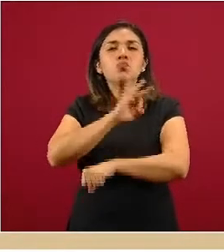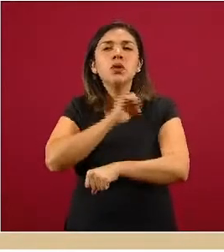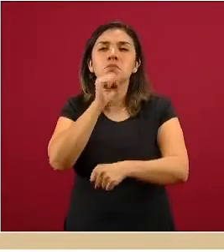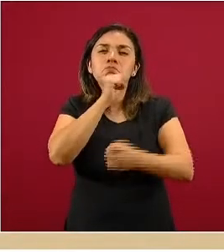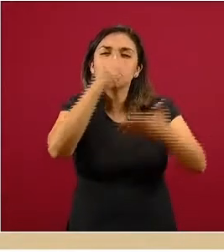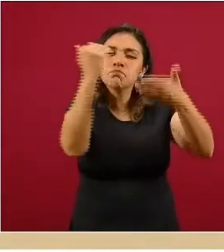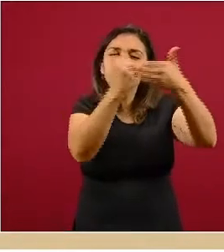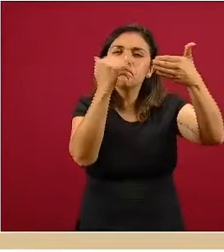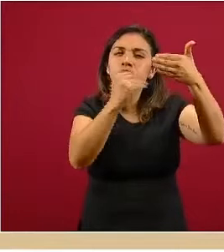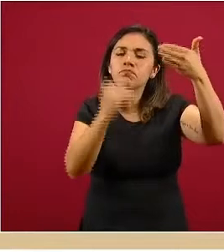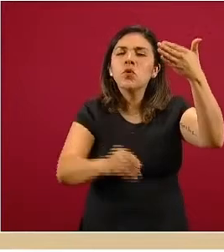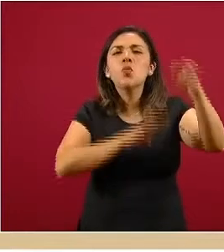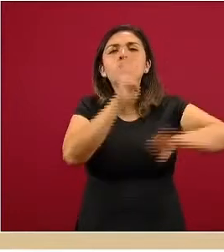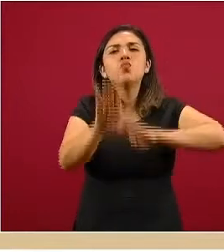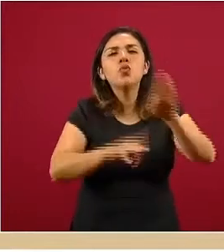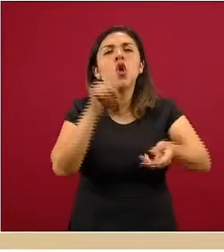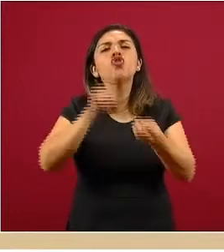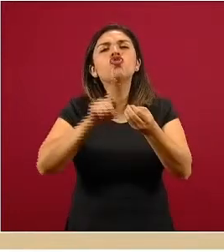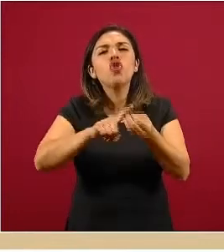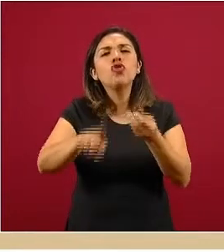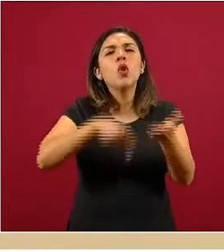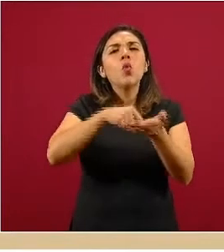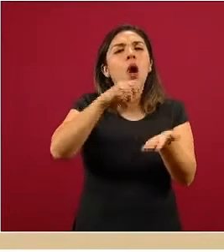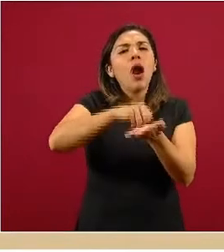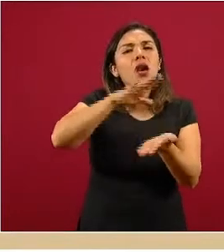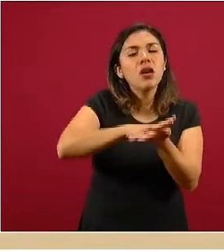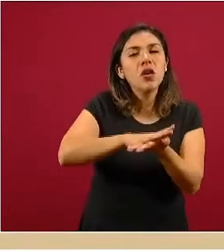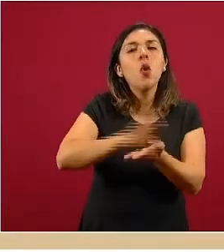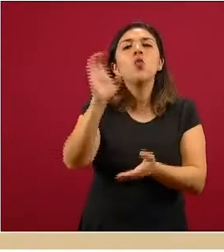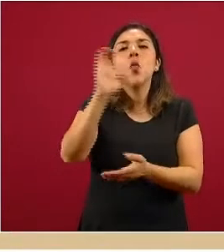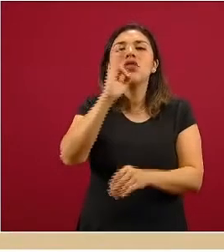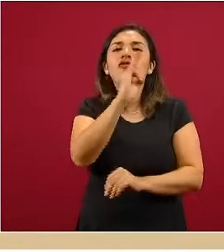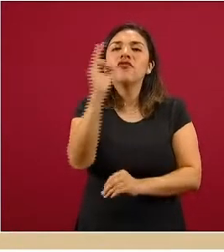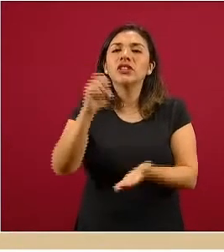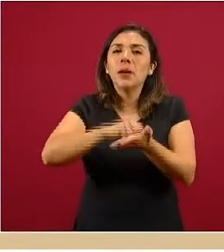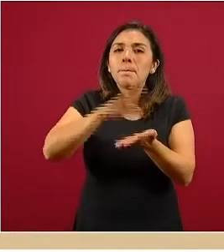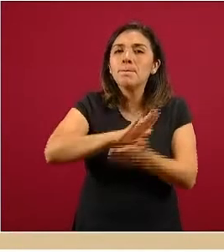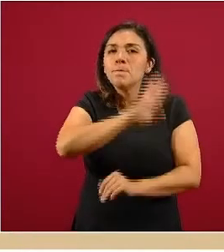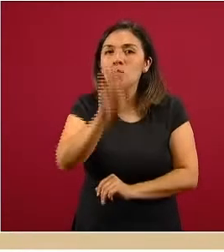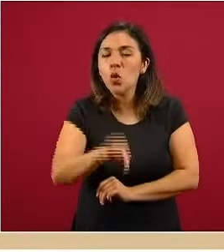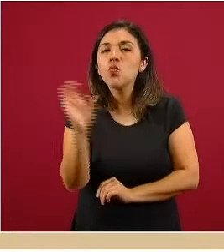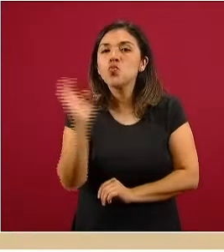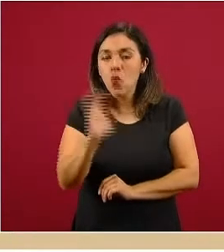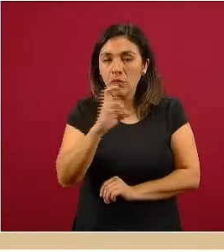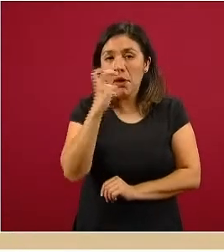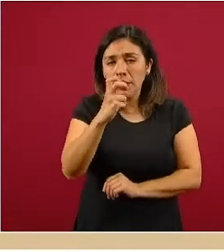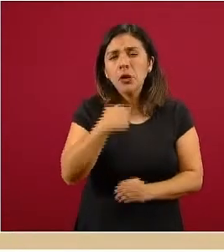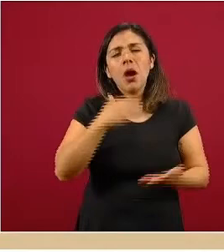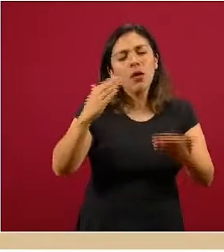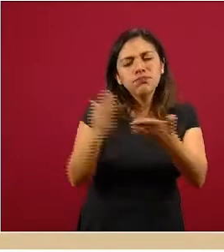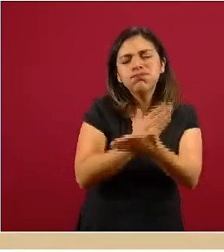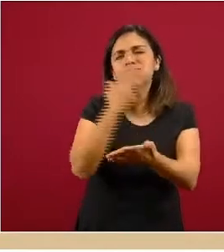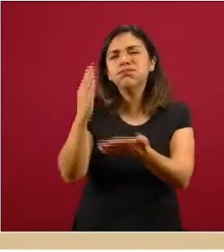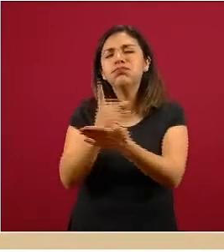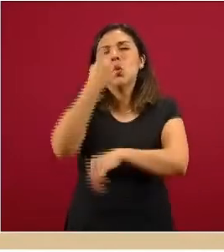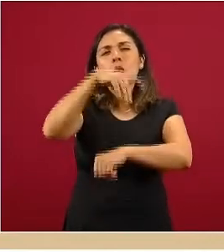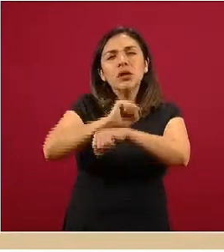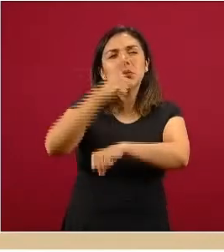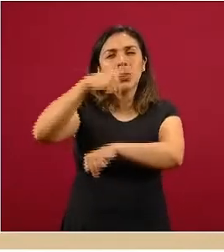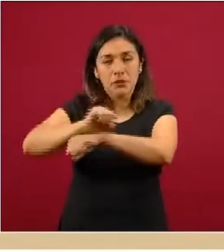es largo, complejo y requiere más tiempo y requiere una colaboración mucho más de mayor